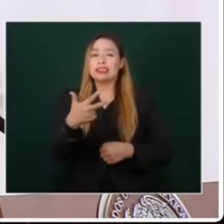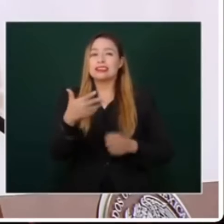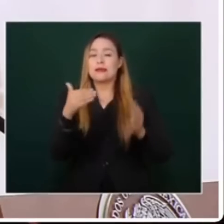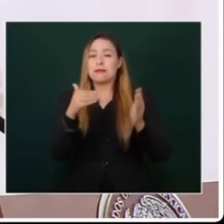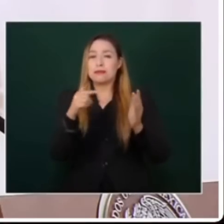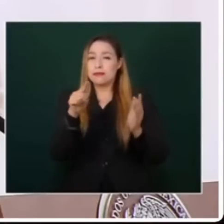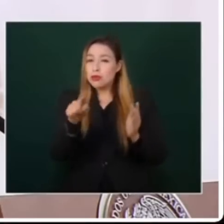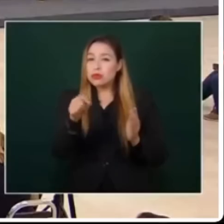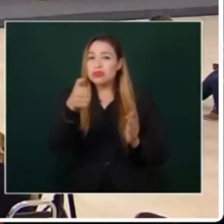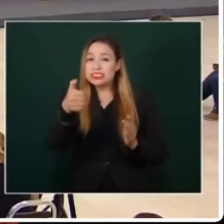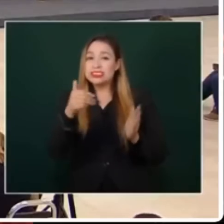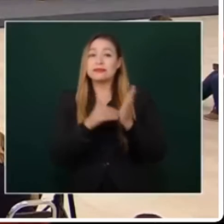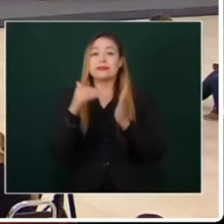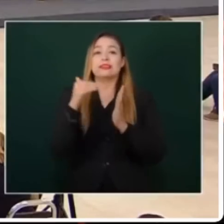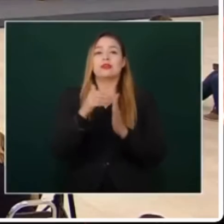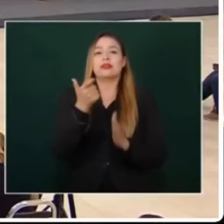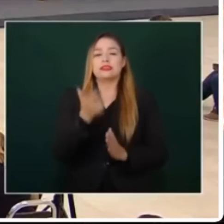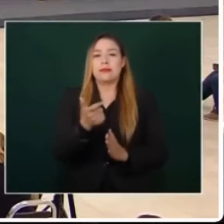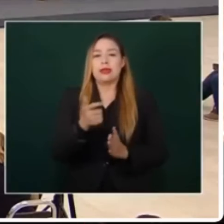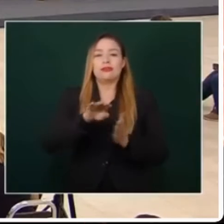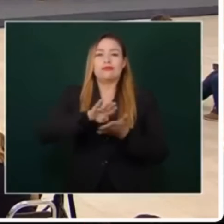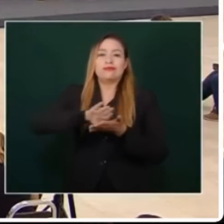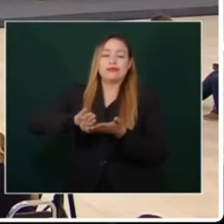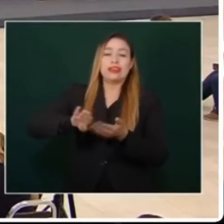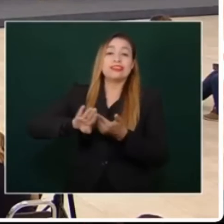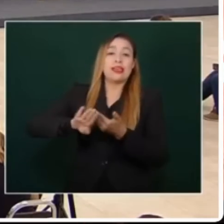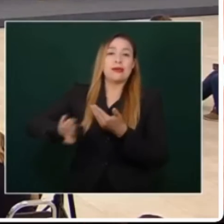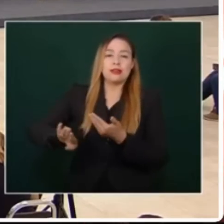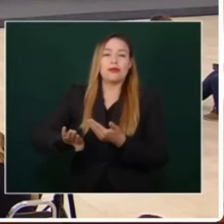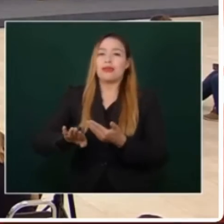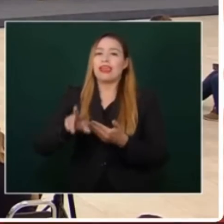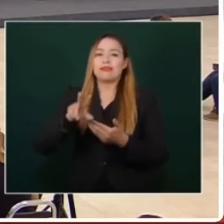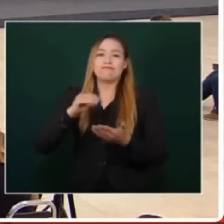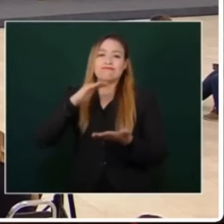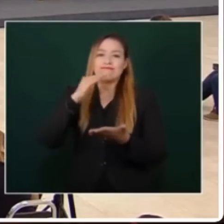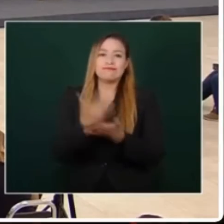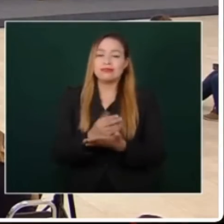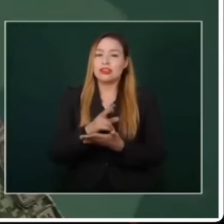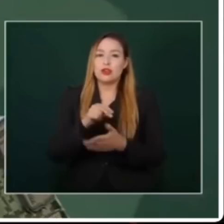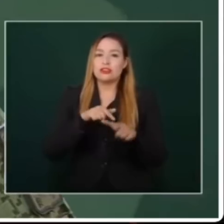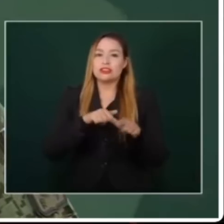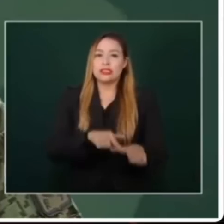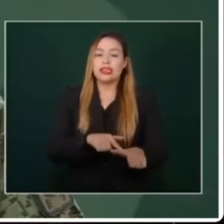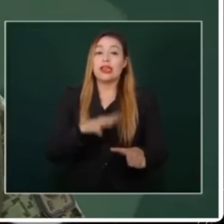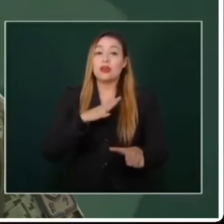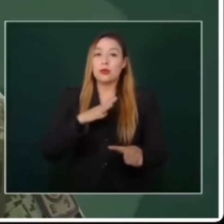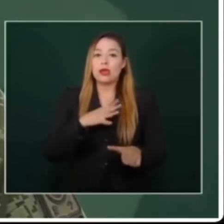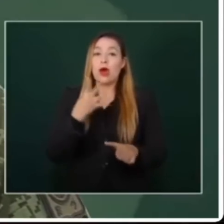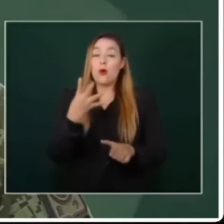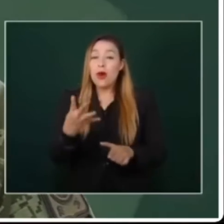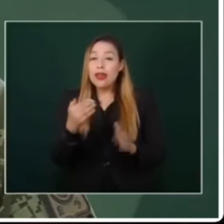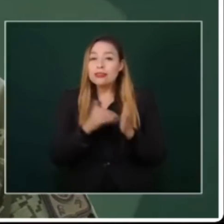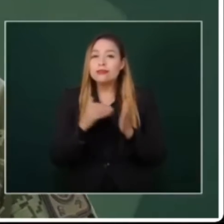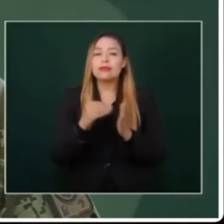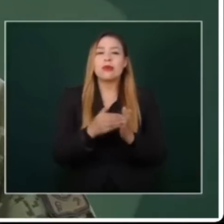a la delincuencia, y se evitó la producción de más de 4 millones de dosis de marihuana